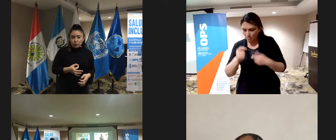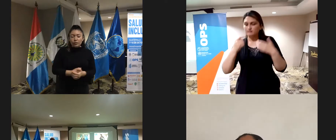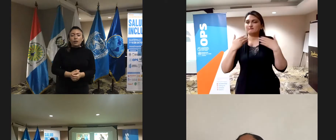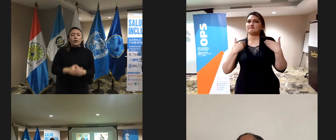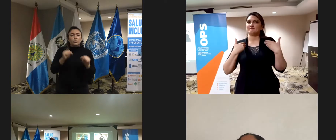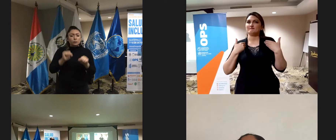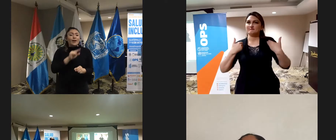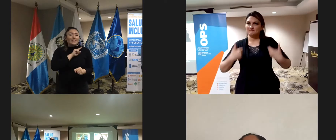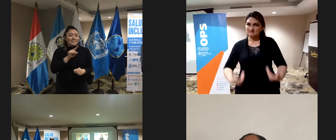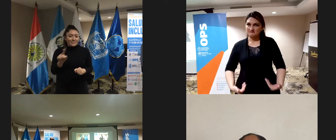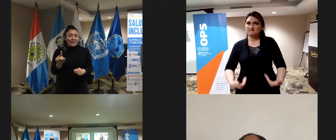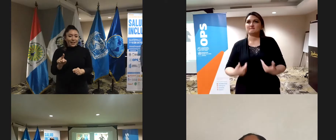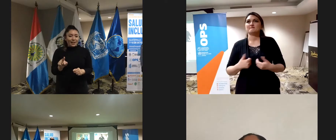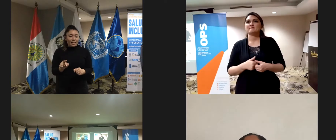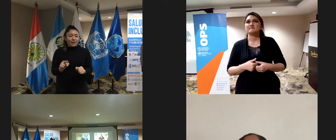ser